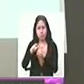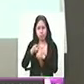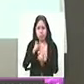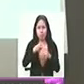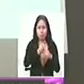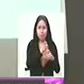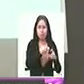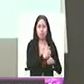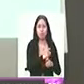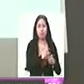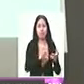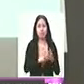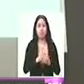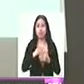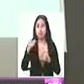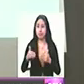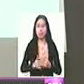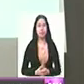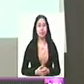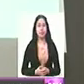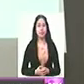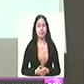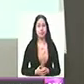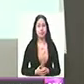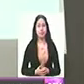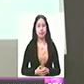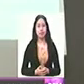el mundo. La siguiente.